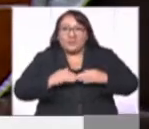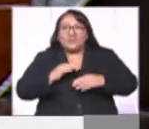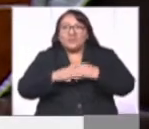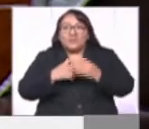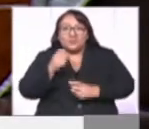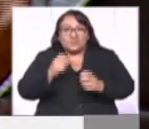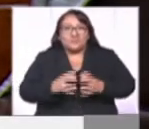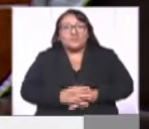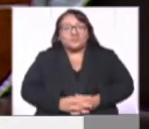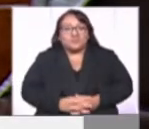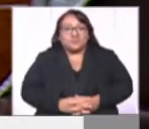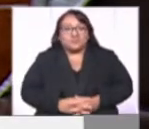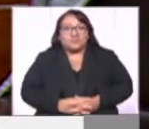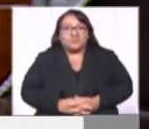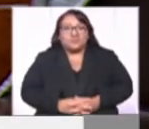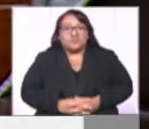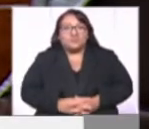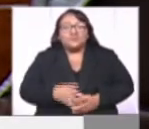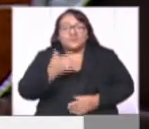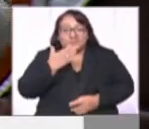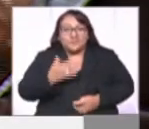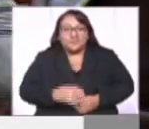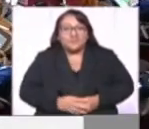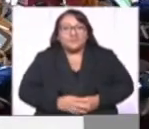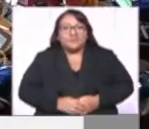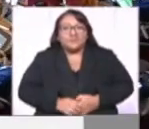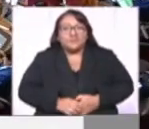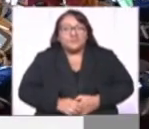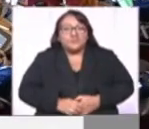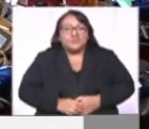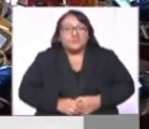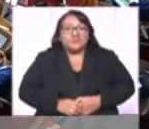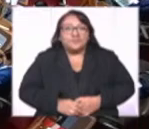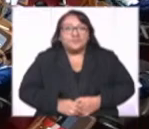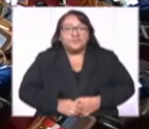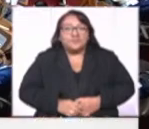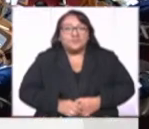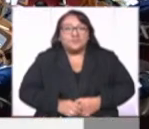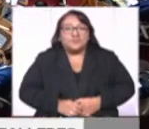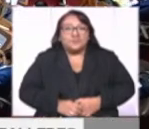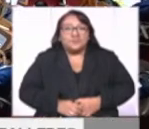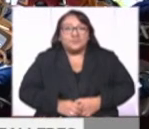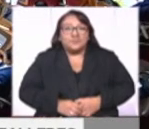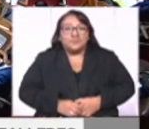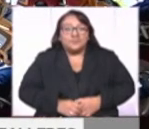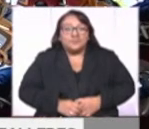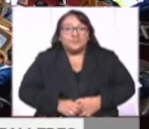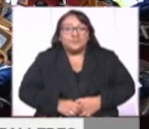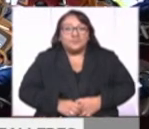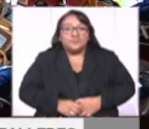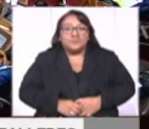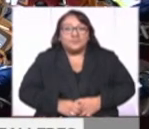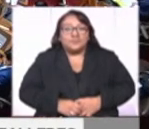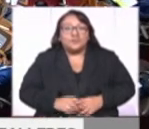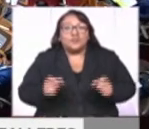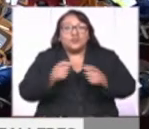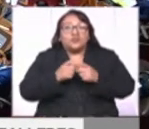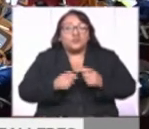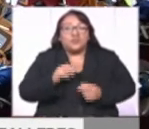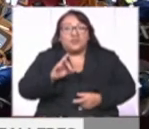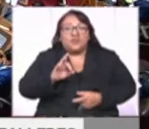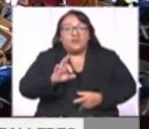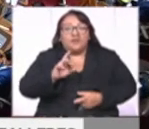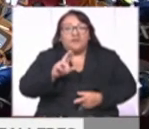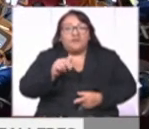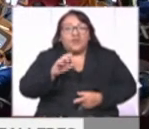mayorías, vamos a favorecer a ellos. Gracias. Gracias, congresista. Tiene uso la palabra la congresista Francis Paredes